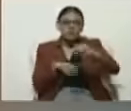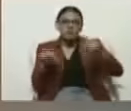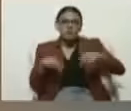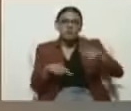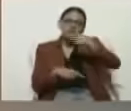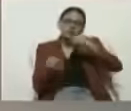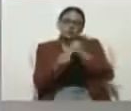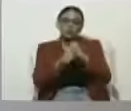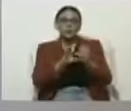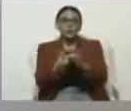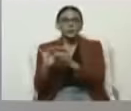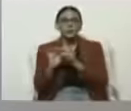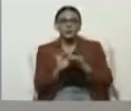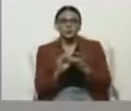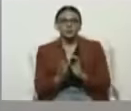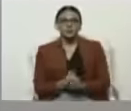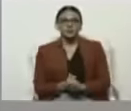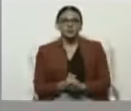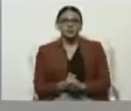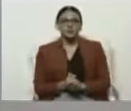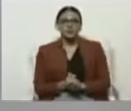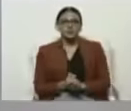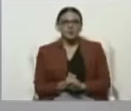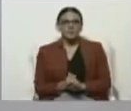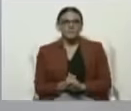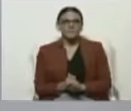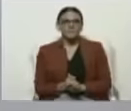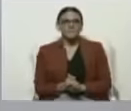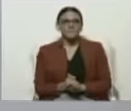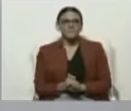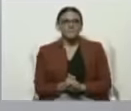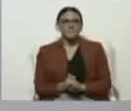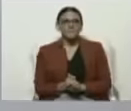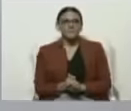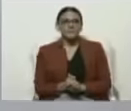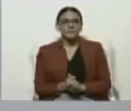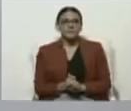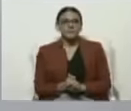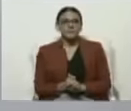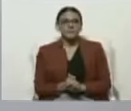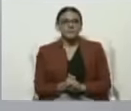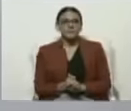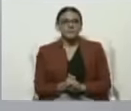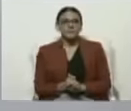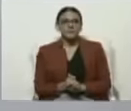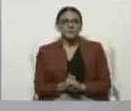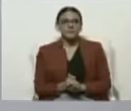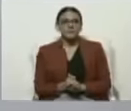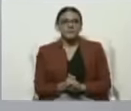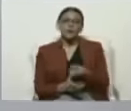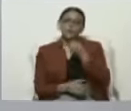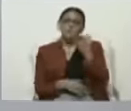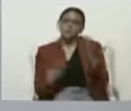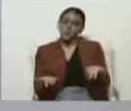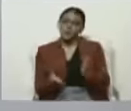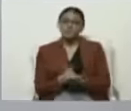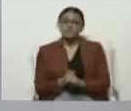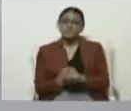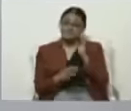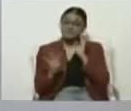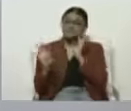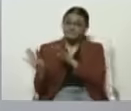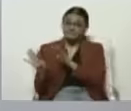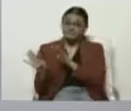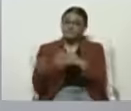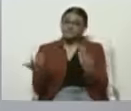unificando. Buenas tardes, Venezuela. Buenas tardes, Barinas. Alcalde. Bueno, esa es la